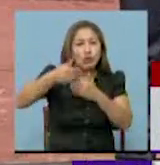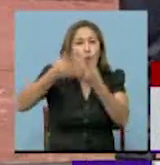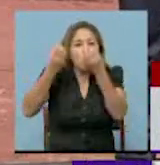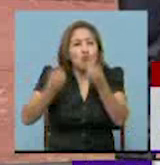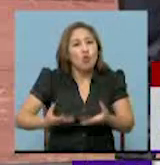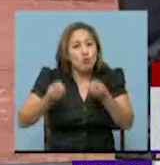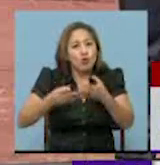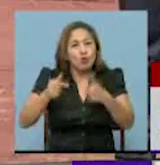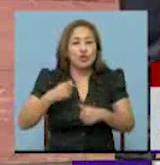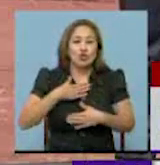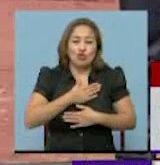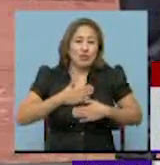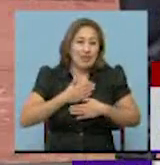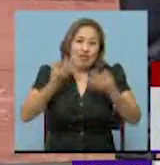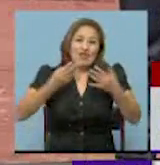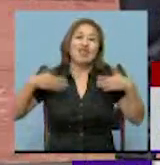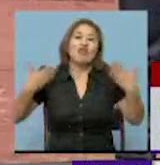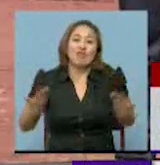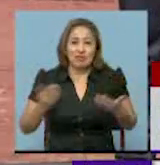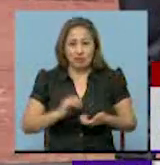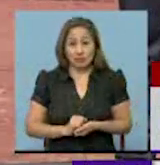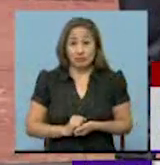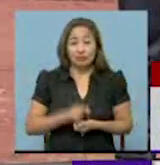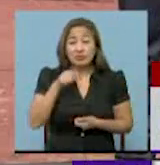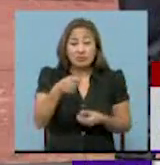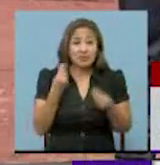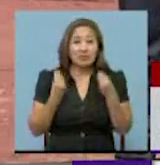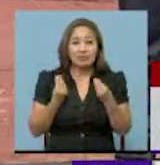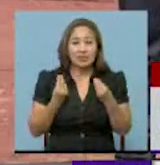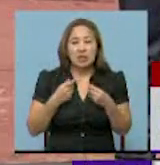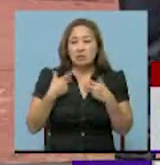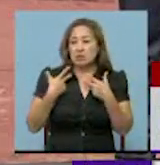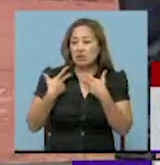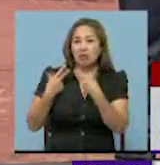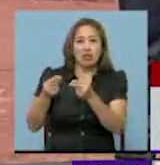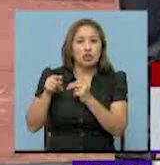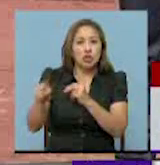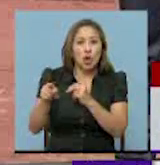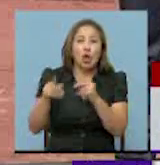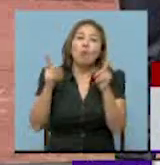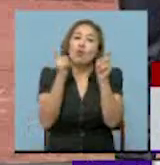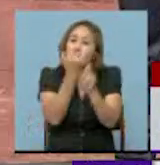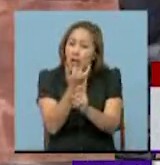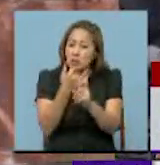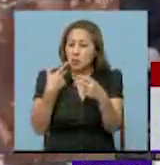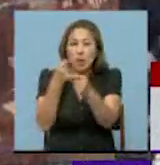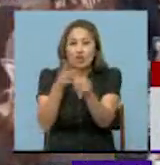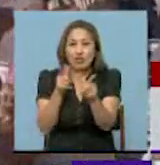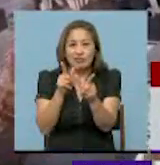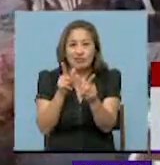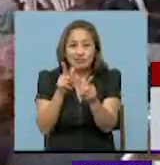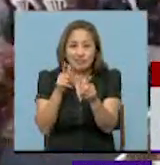es algo que me llena de alegría. Y esto no significa que neguemos las dificultades que tenemos, ¿no?